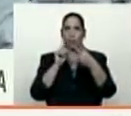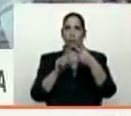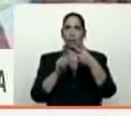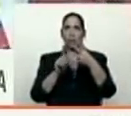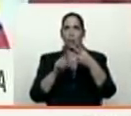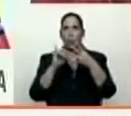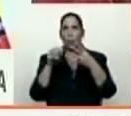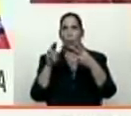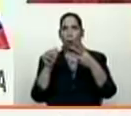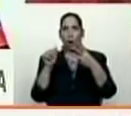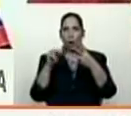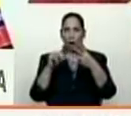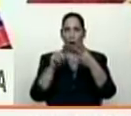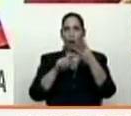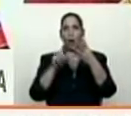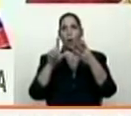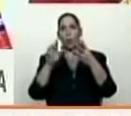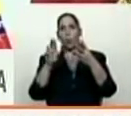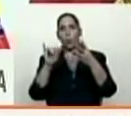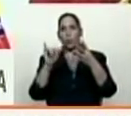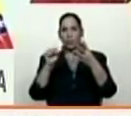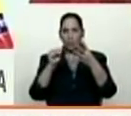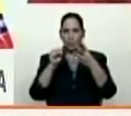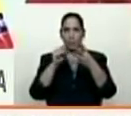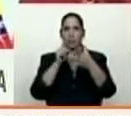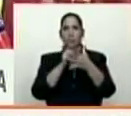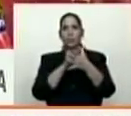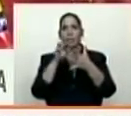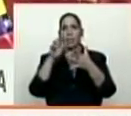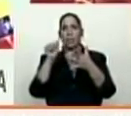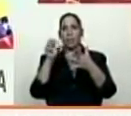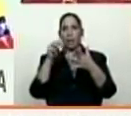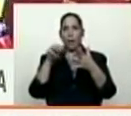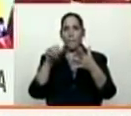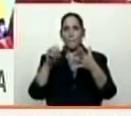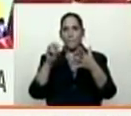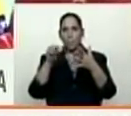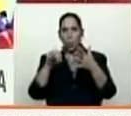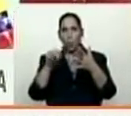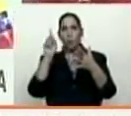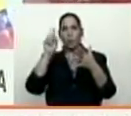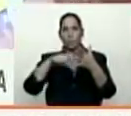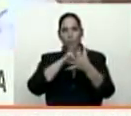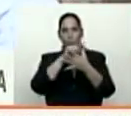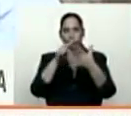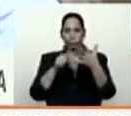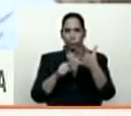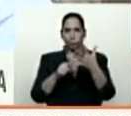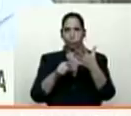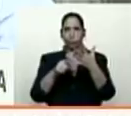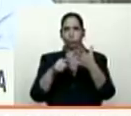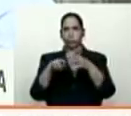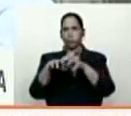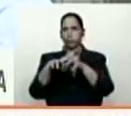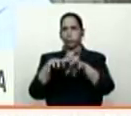Cruzate, Luis Álvarez y Ramón Delgadillo, también de los 150.